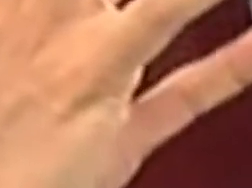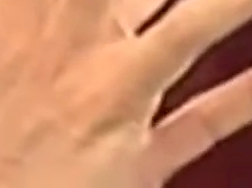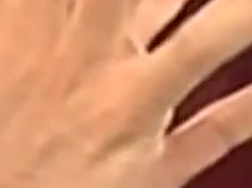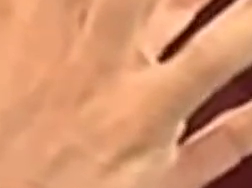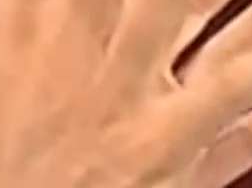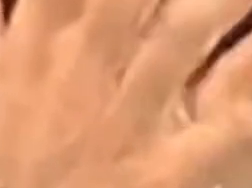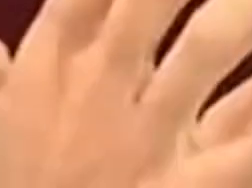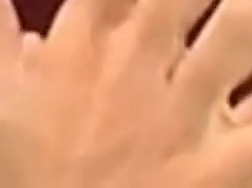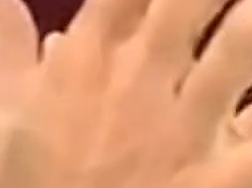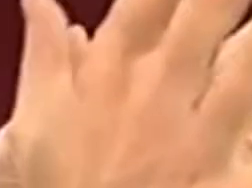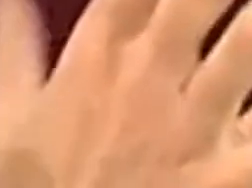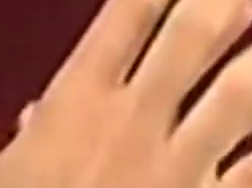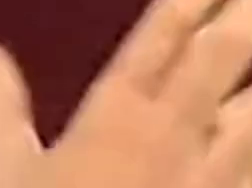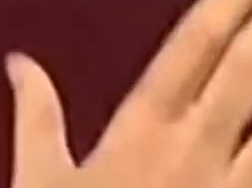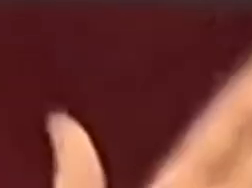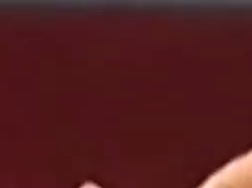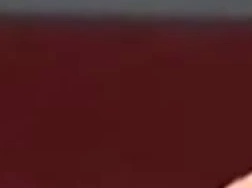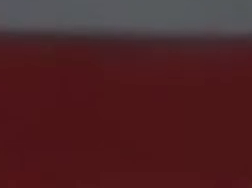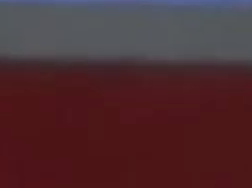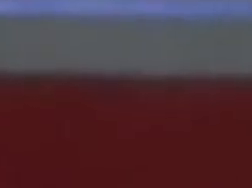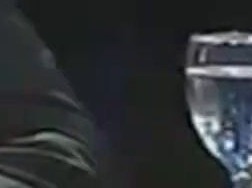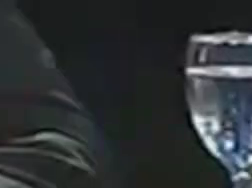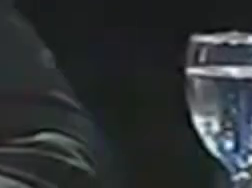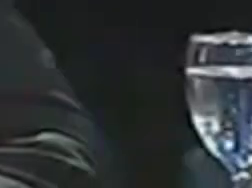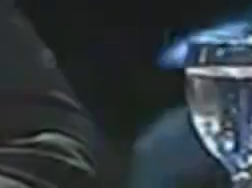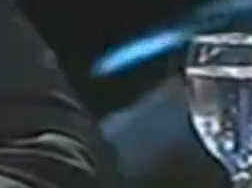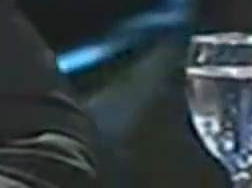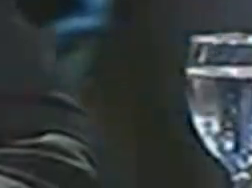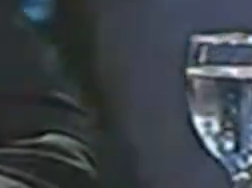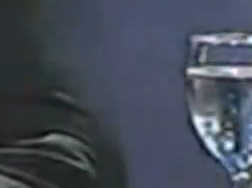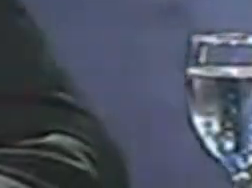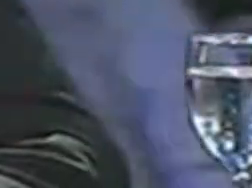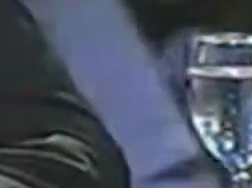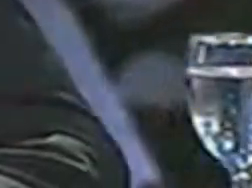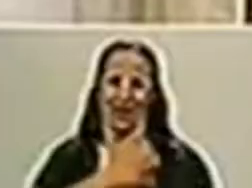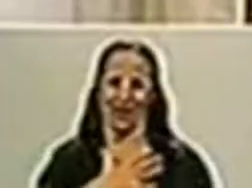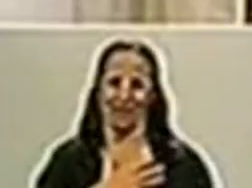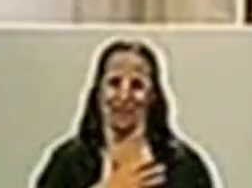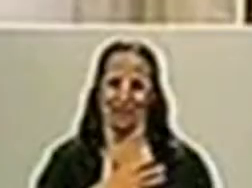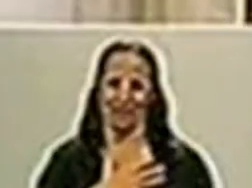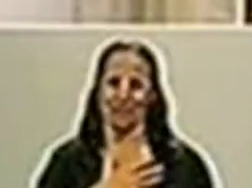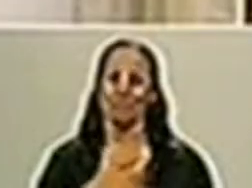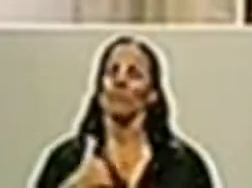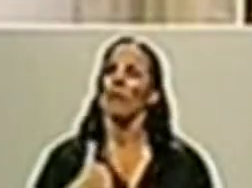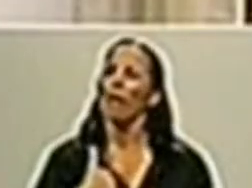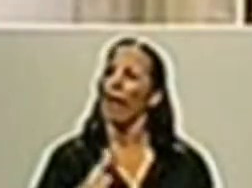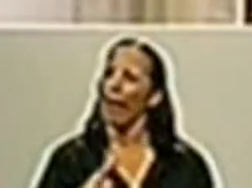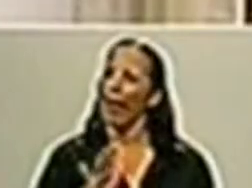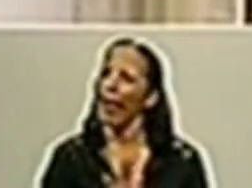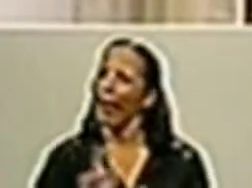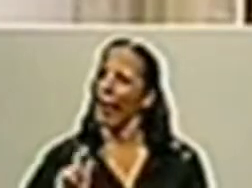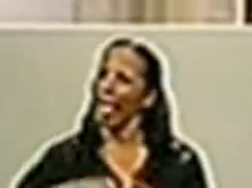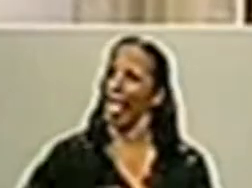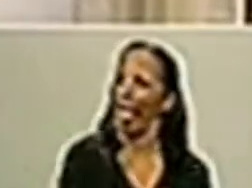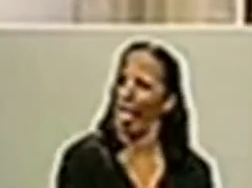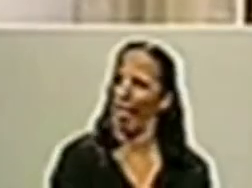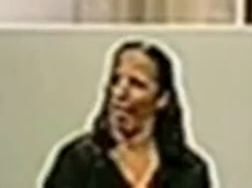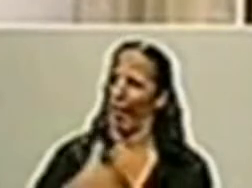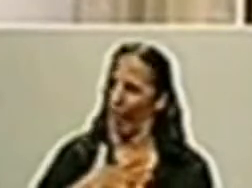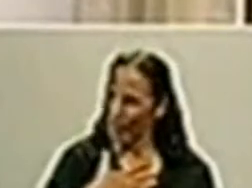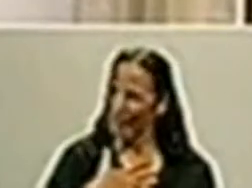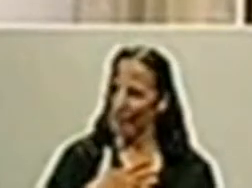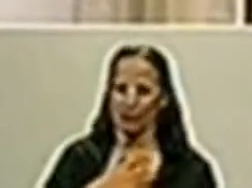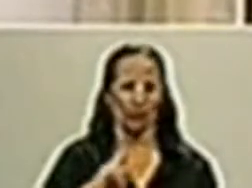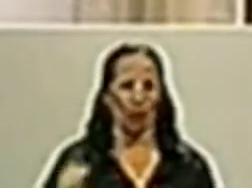la denuncia de Nisman contra ella fue escrita por agentes de los servicios secretos. A mí no me van a extorsionar, a mí no me van